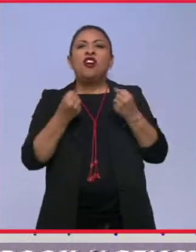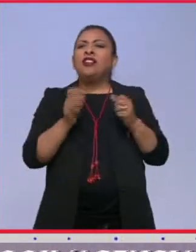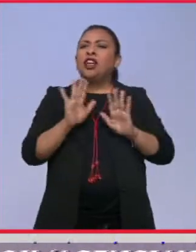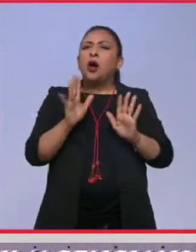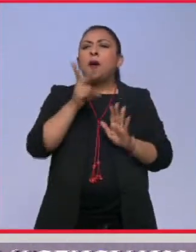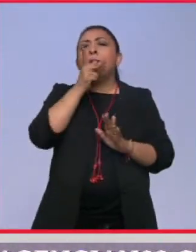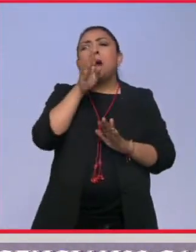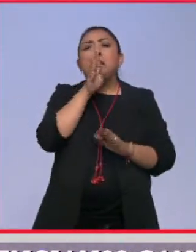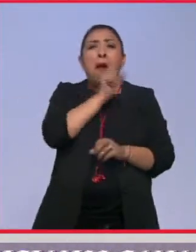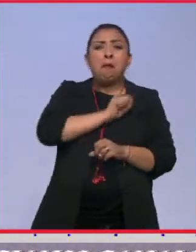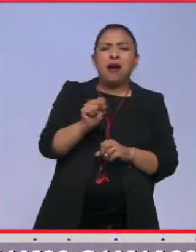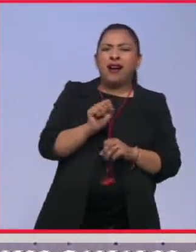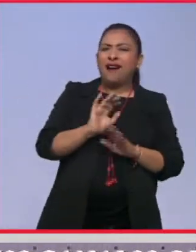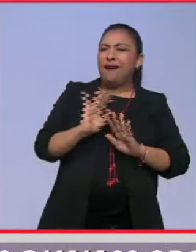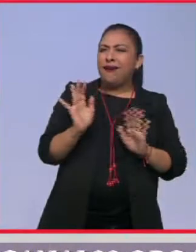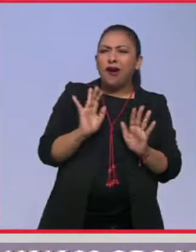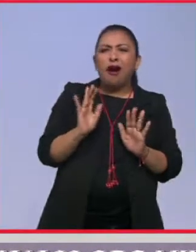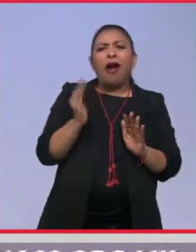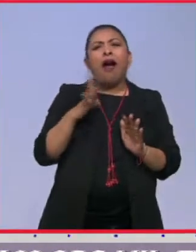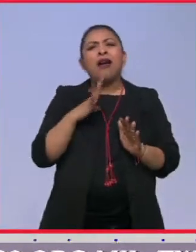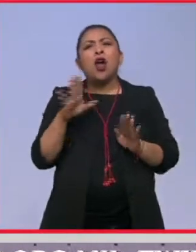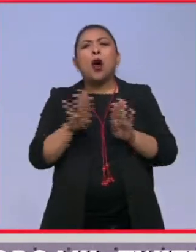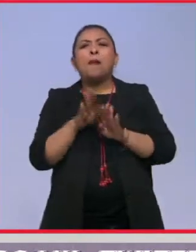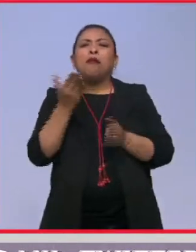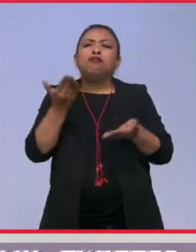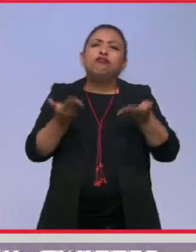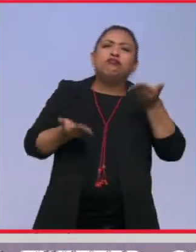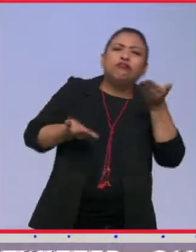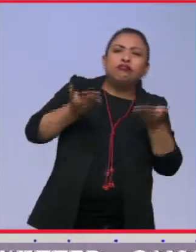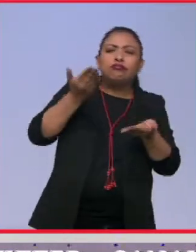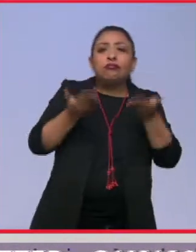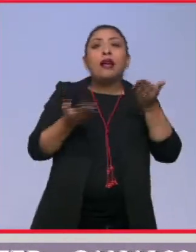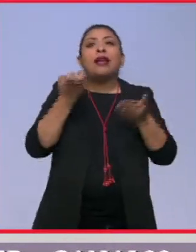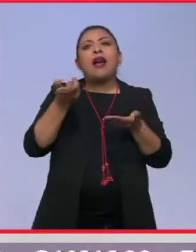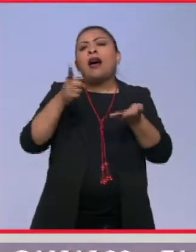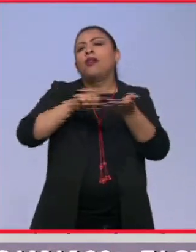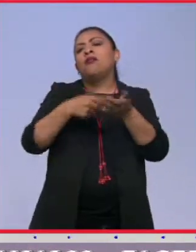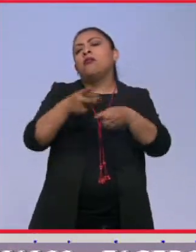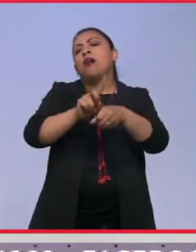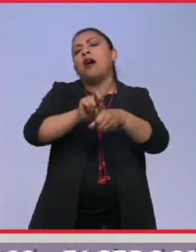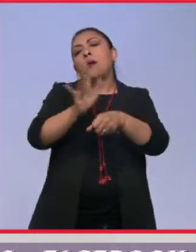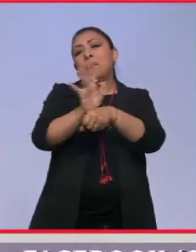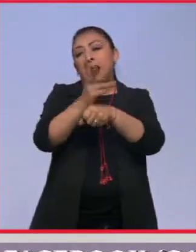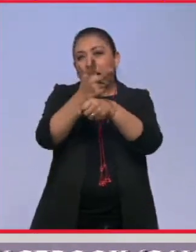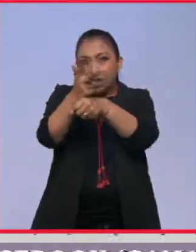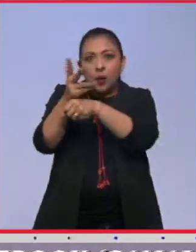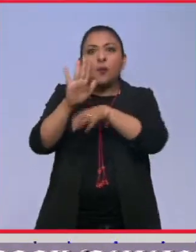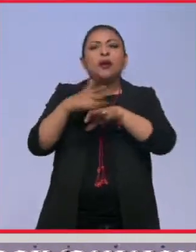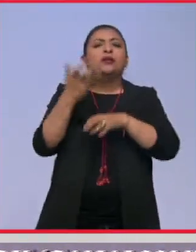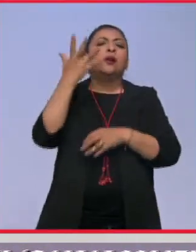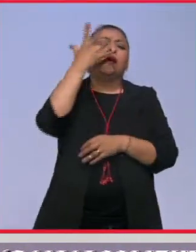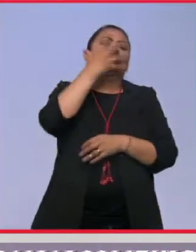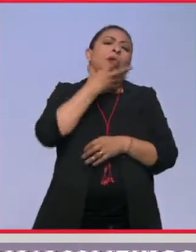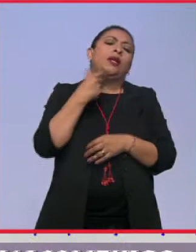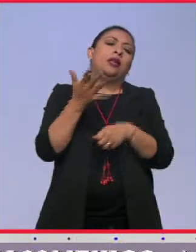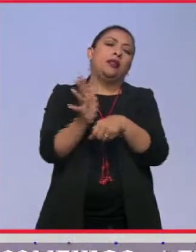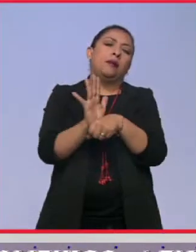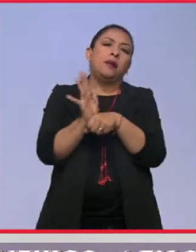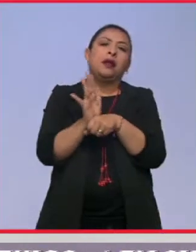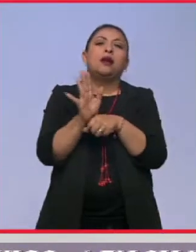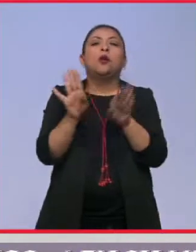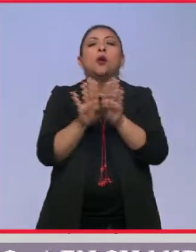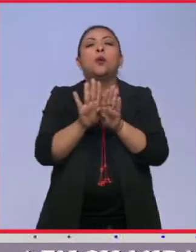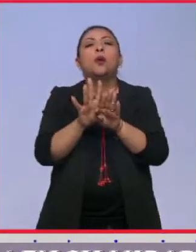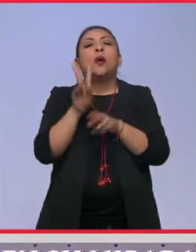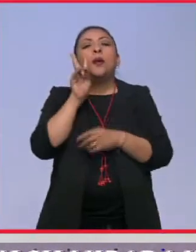papás tampoco son tan malos, y en esa cotidianidad se va llevando la película, y es justo lo que les decía, ¿no? Por eso es encantadora esta película. Es como